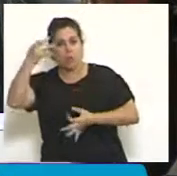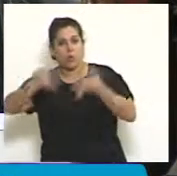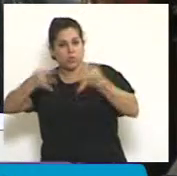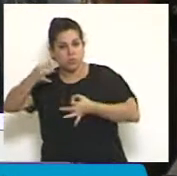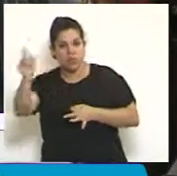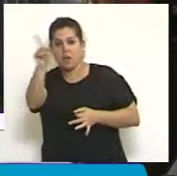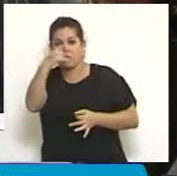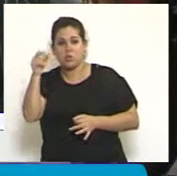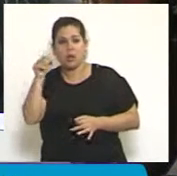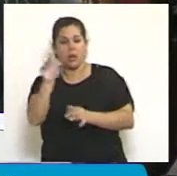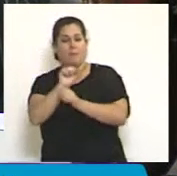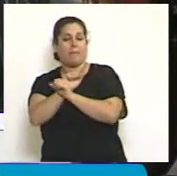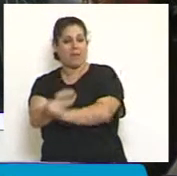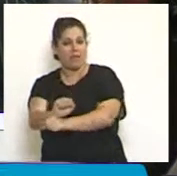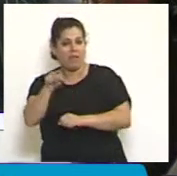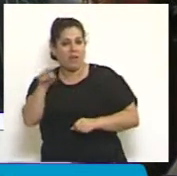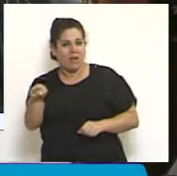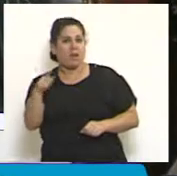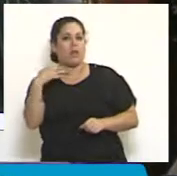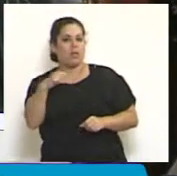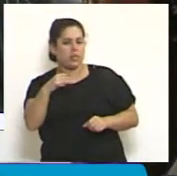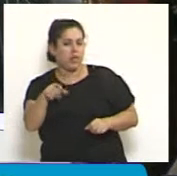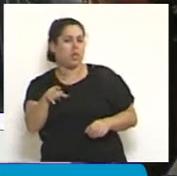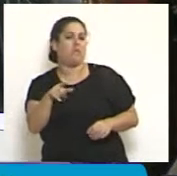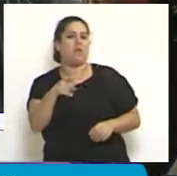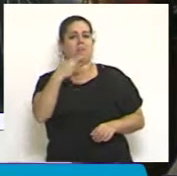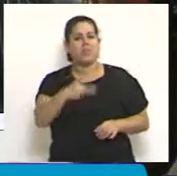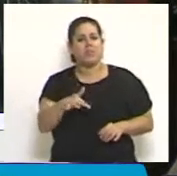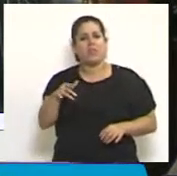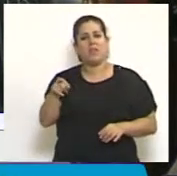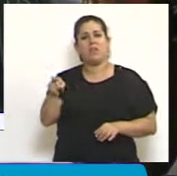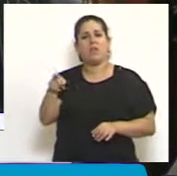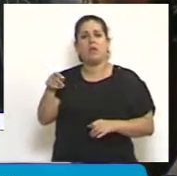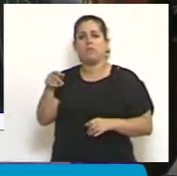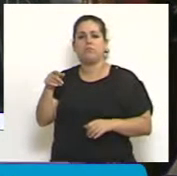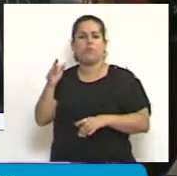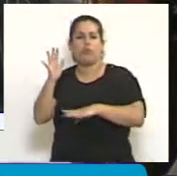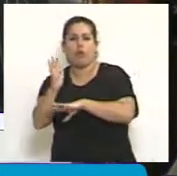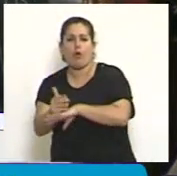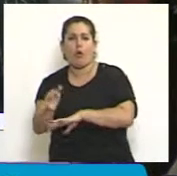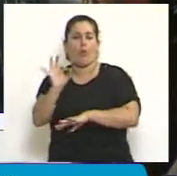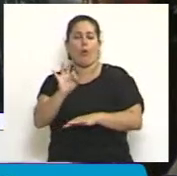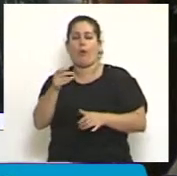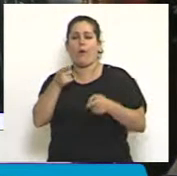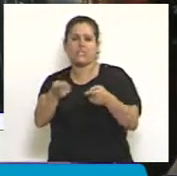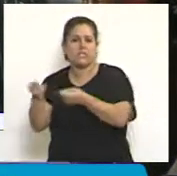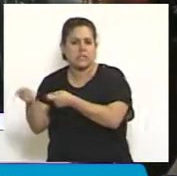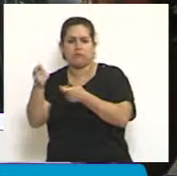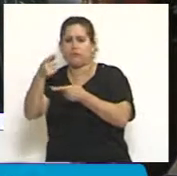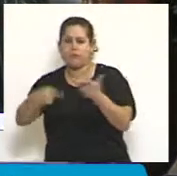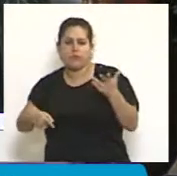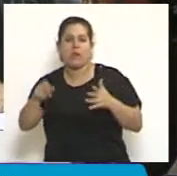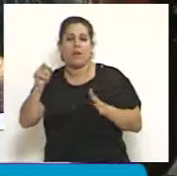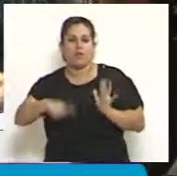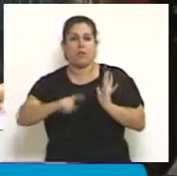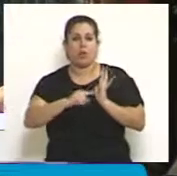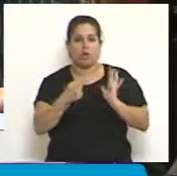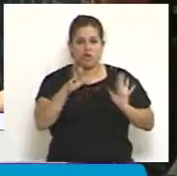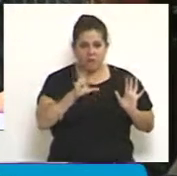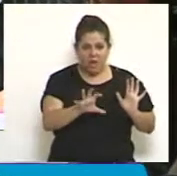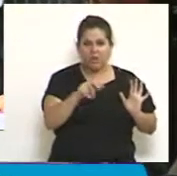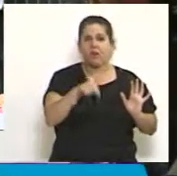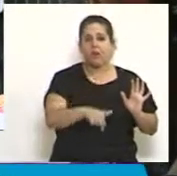bancos autorizados por el Congreso de la Nación. Luego, los que están previstos expresamente en las leyes que le dan competencia